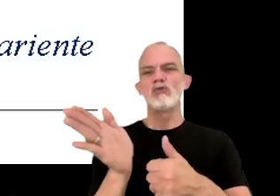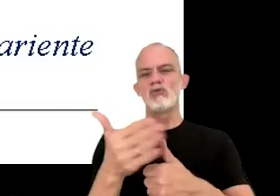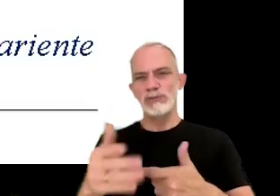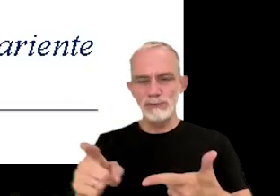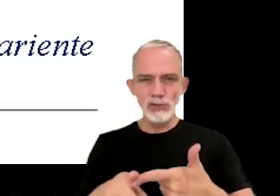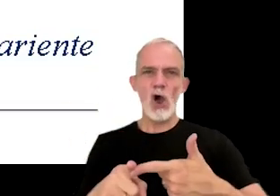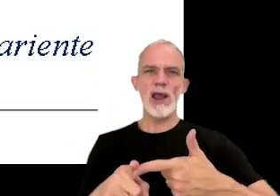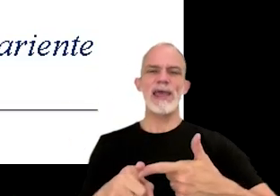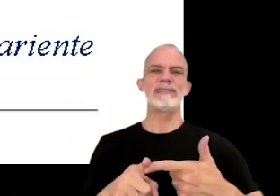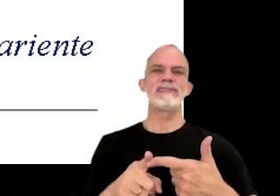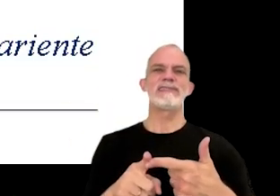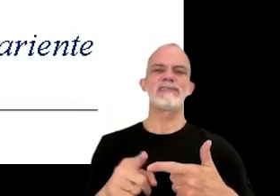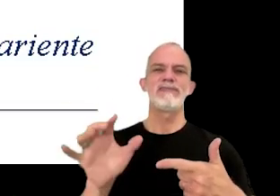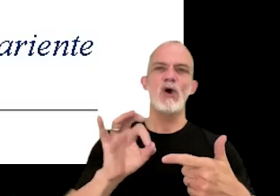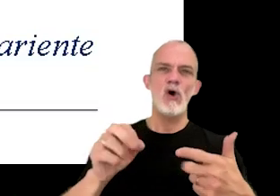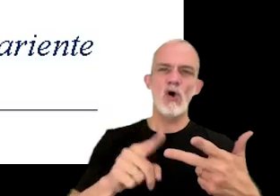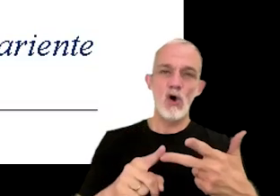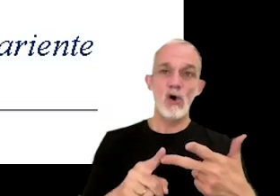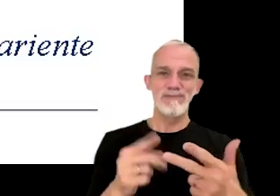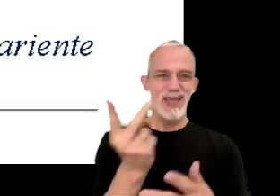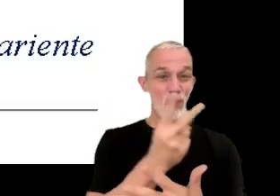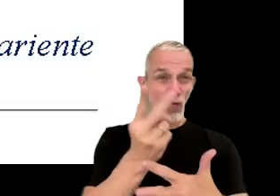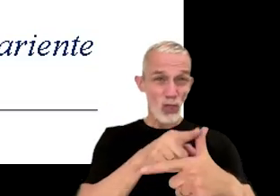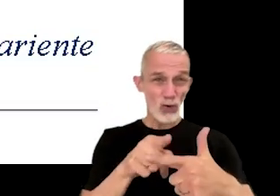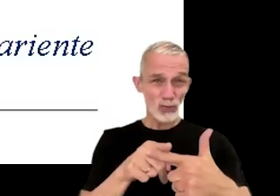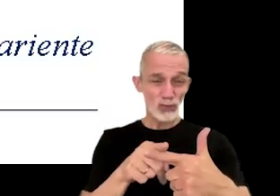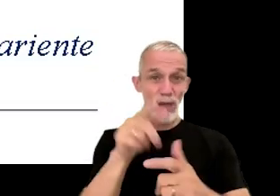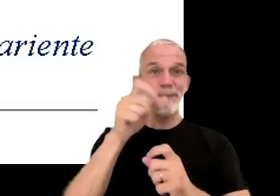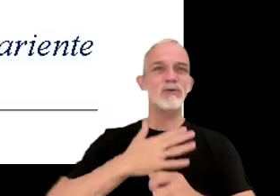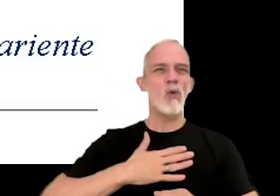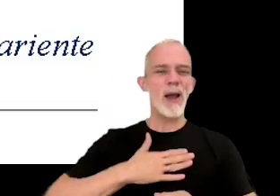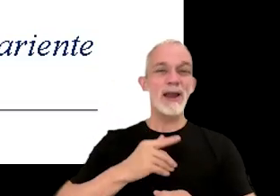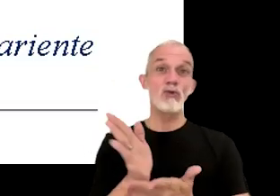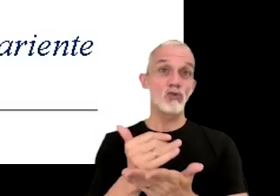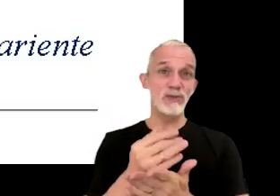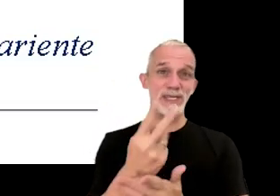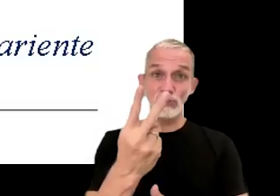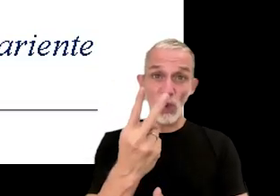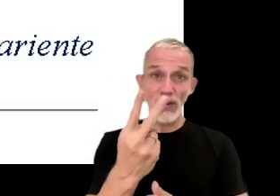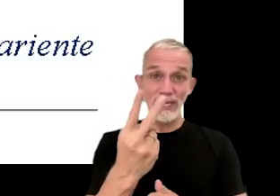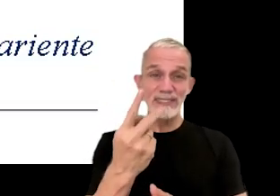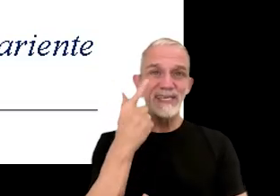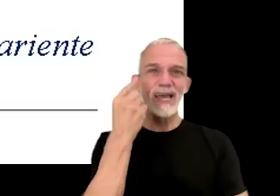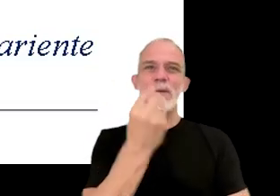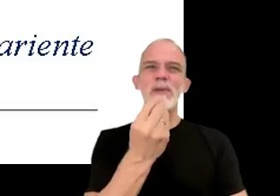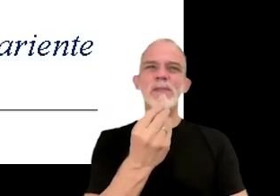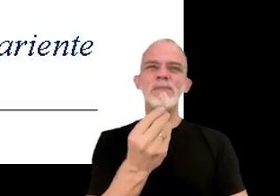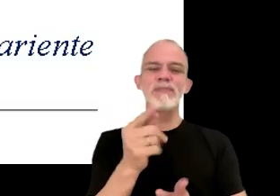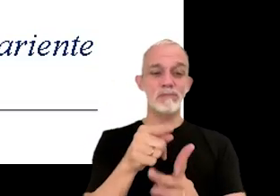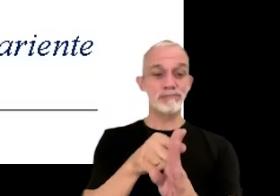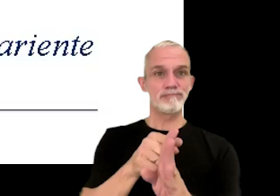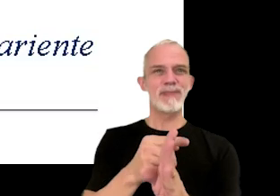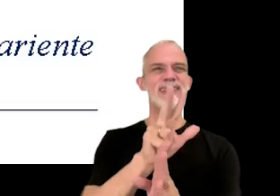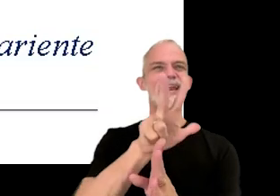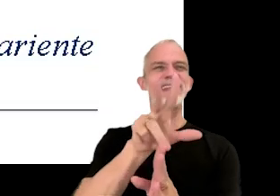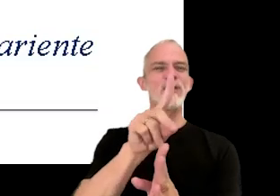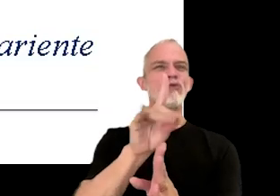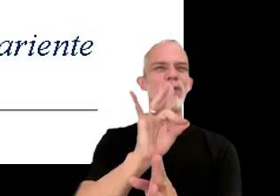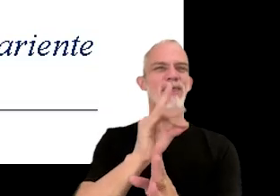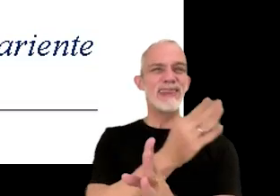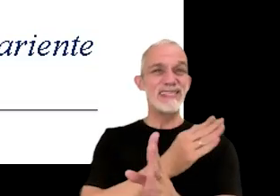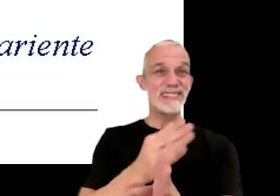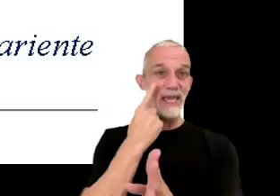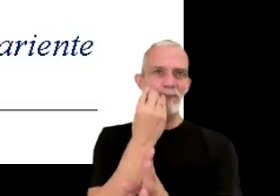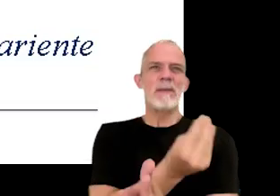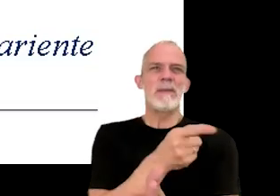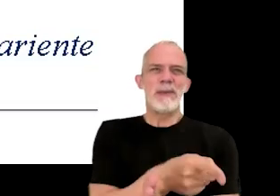indivisas. En ambos casos, estas personas residentes al 31 de diciembre, habilitando